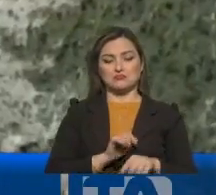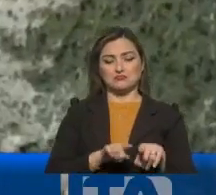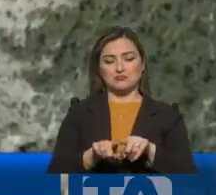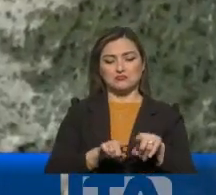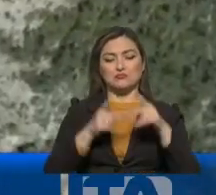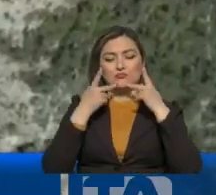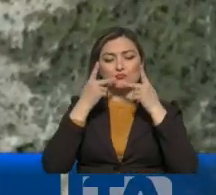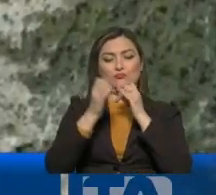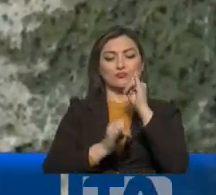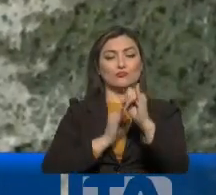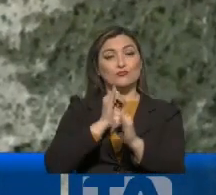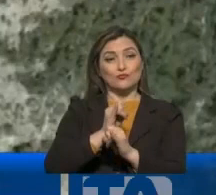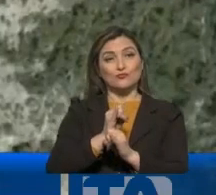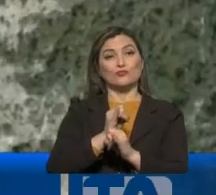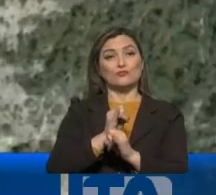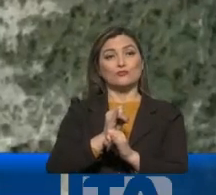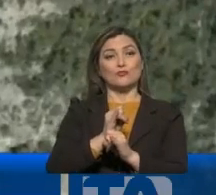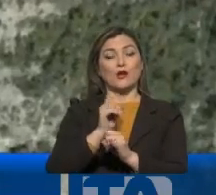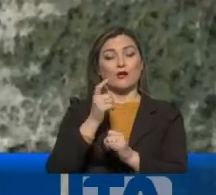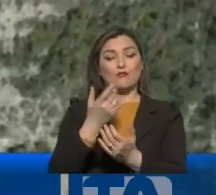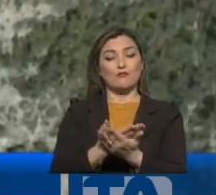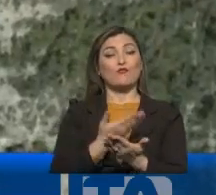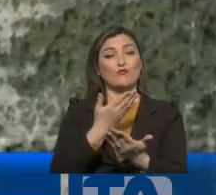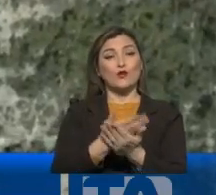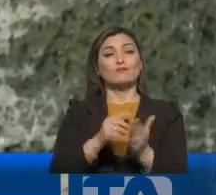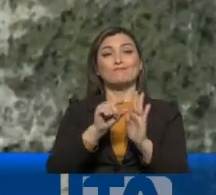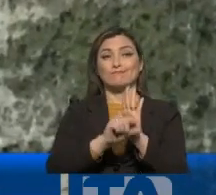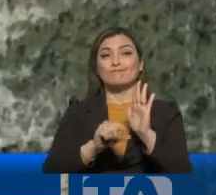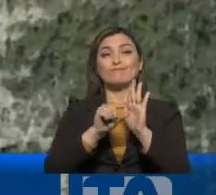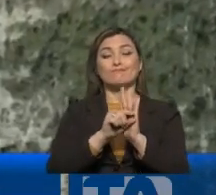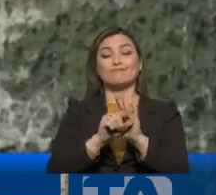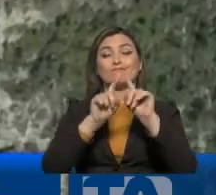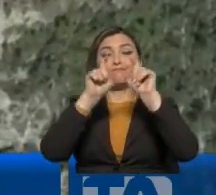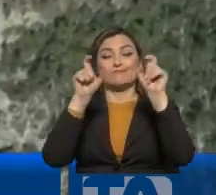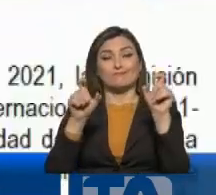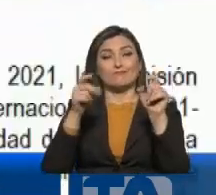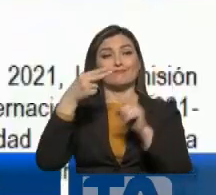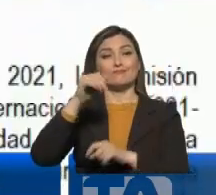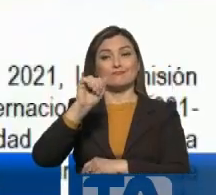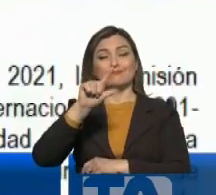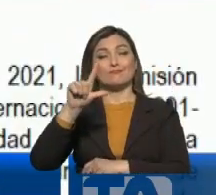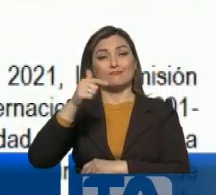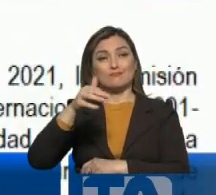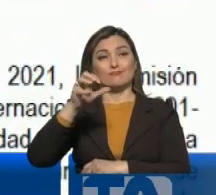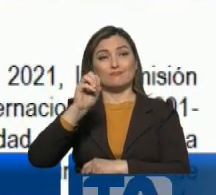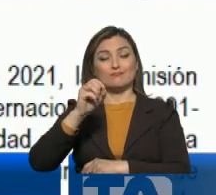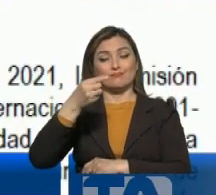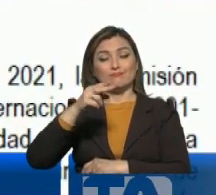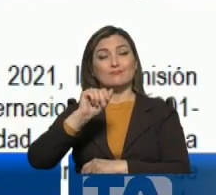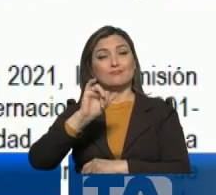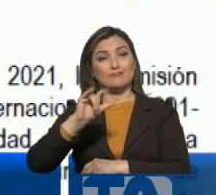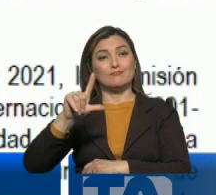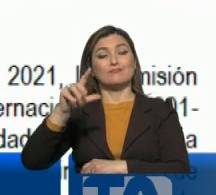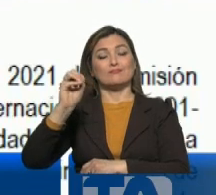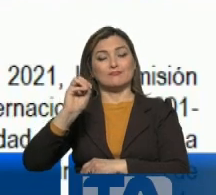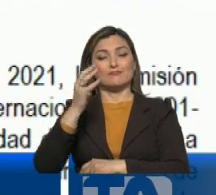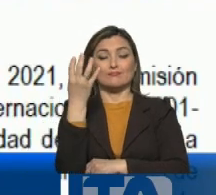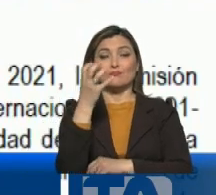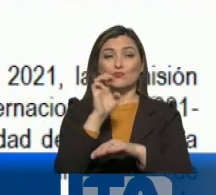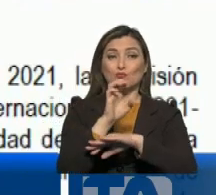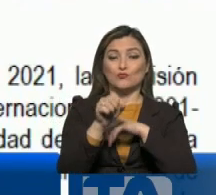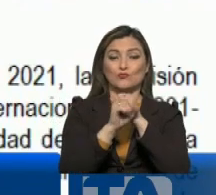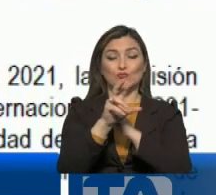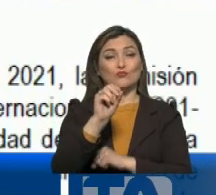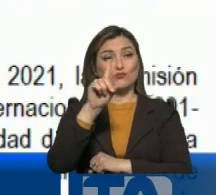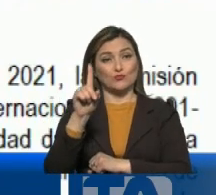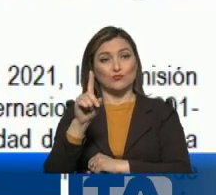público internacional se recibió una oferta correspondiente a la compañía hidalgo hidalgo el 14 de enero de 2021 se determinó que